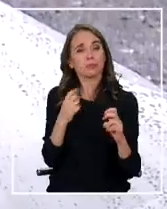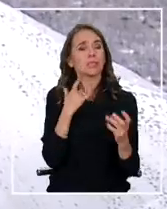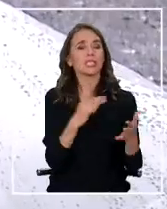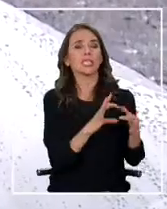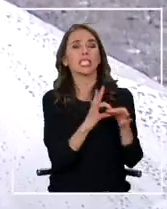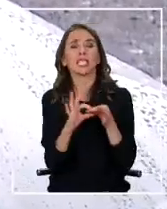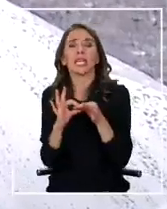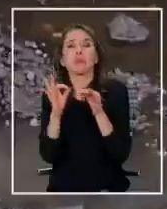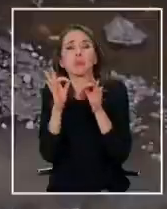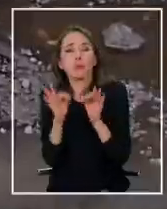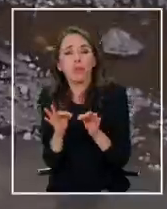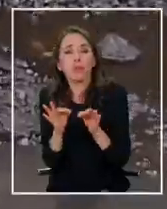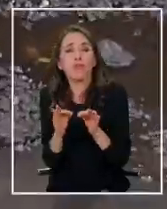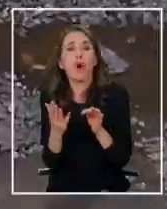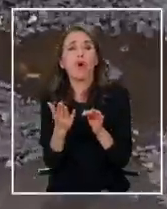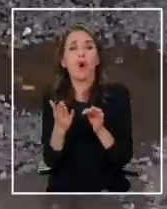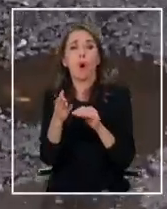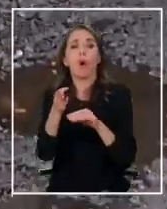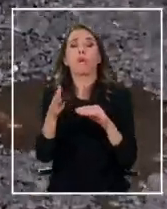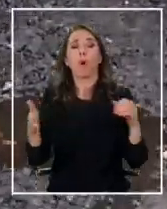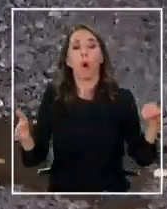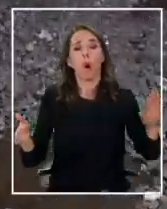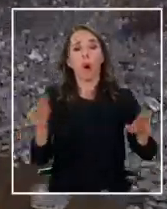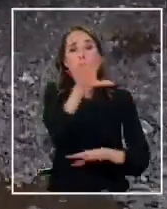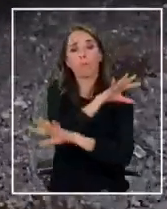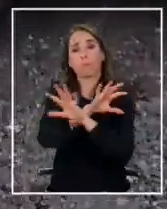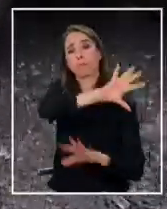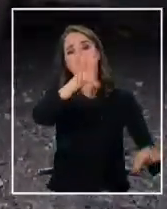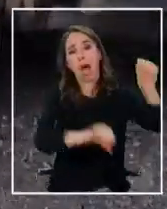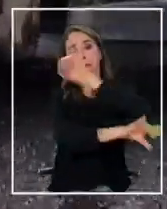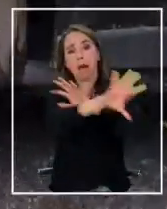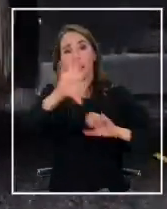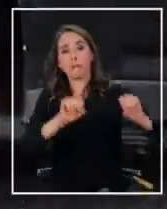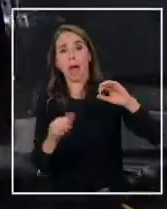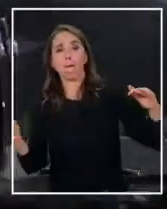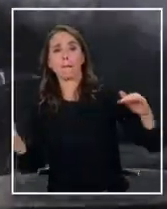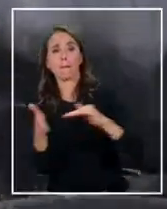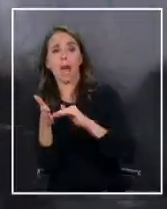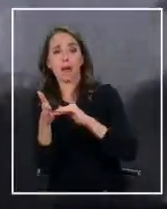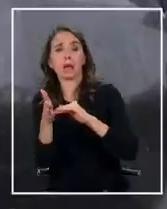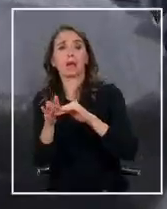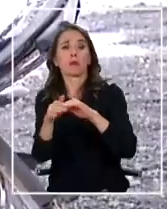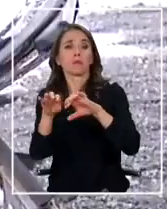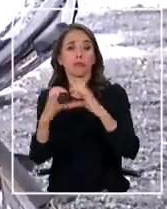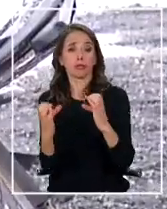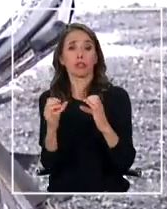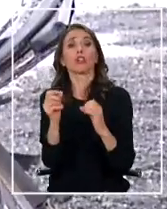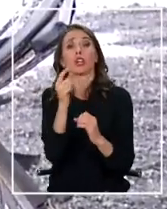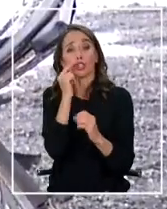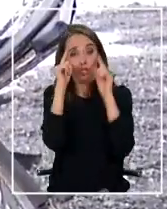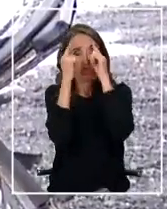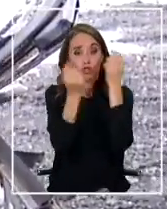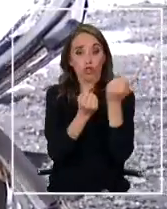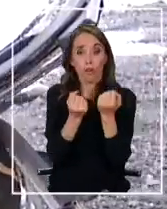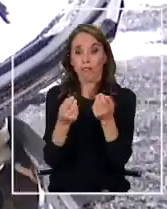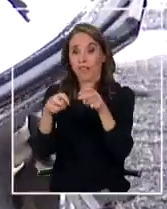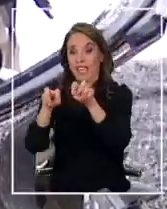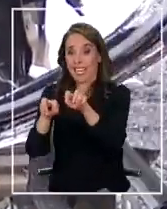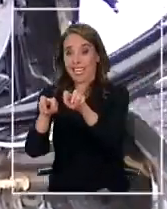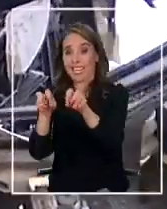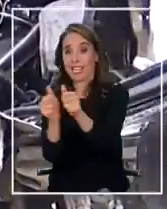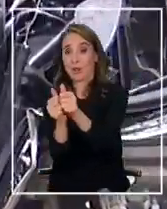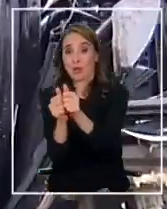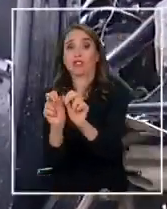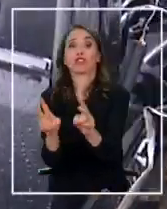causas exactas y la dinámica del accidente. En tanto, el conductor y el acompañante que sobrevivieron se recuperan y se encuentran fuera